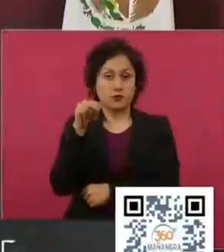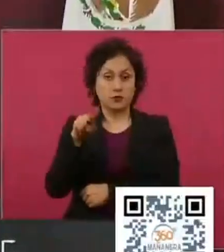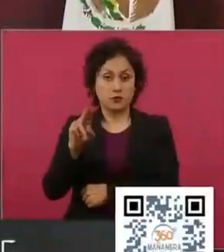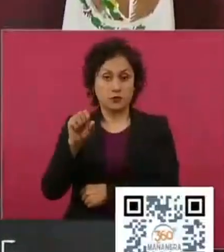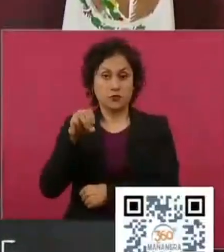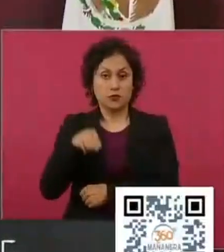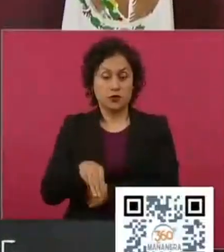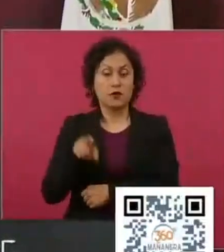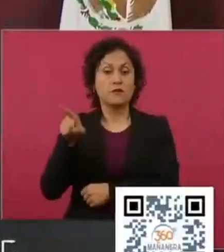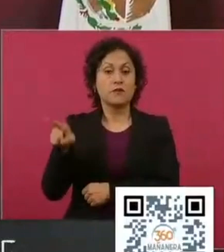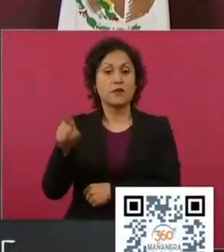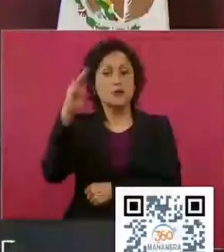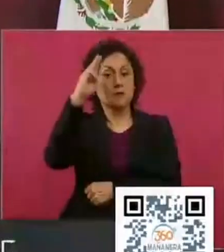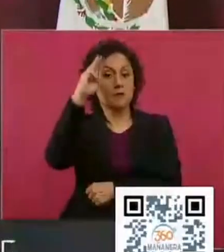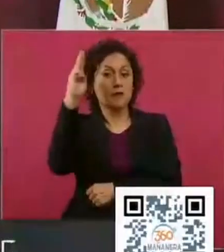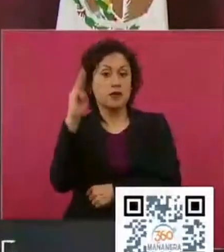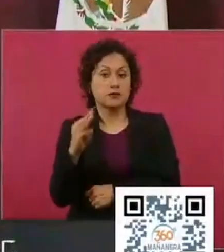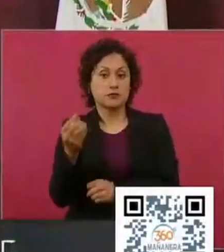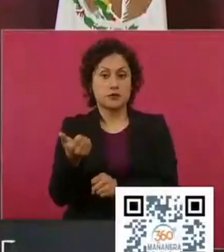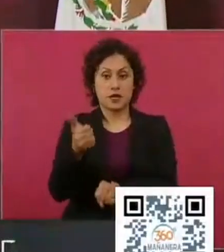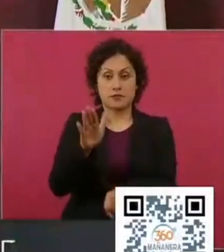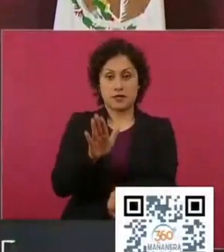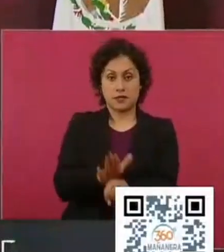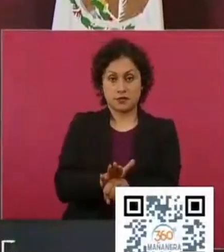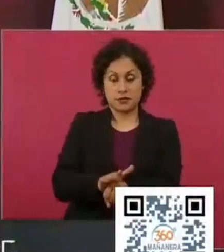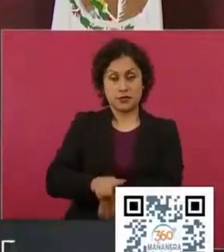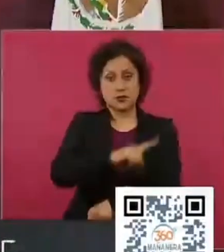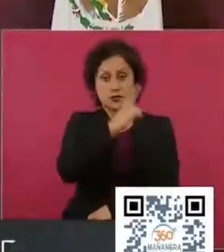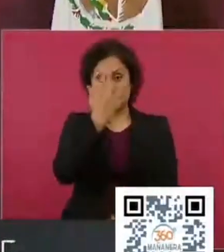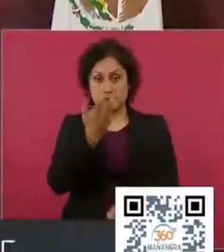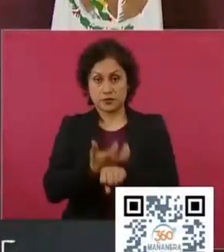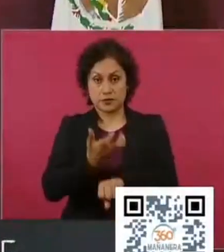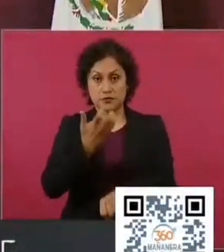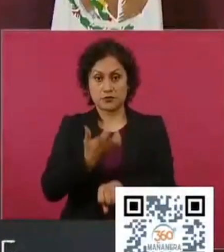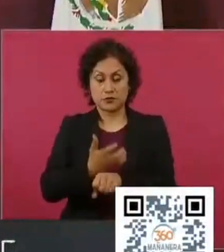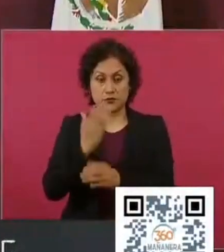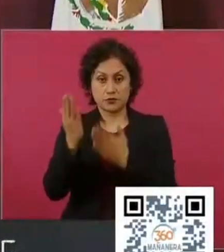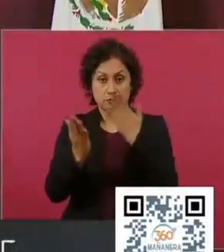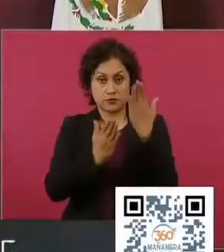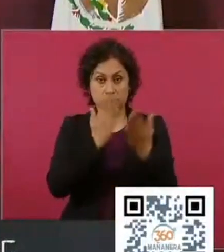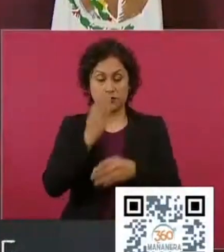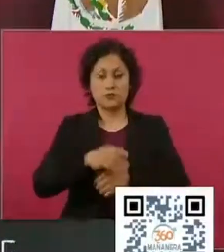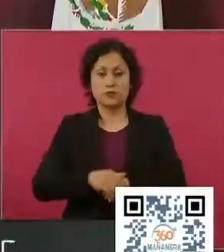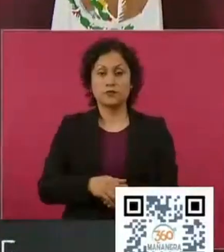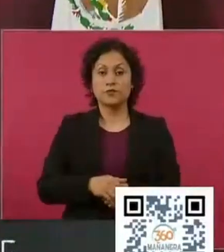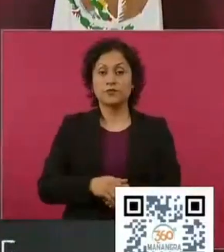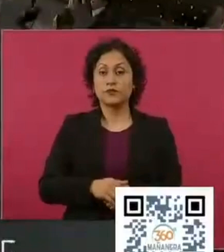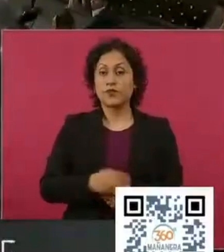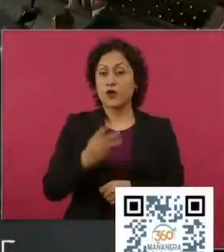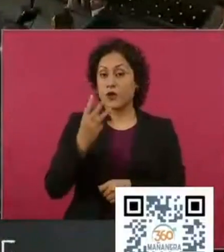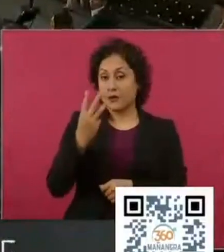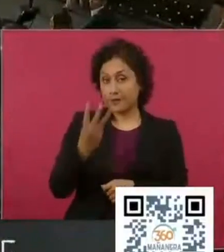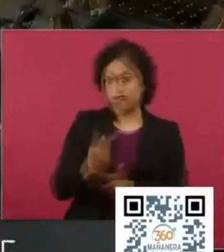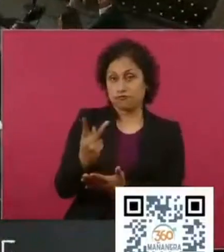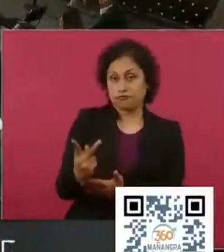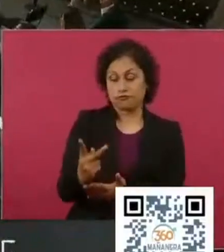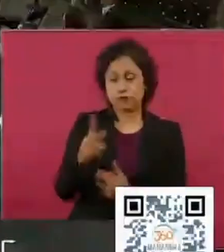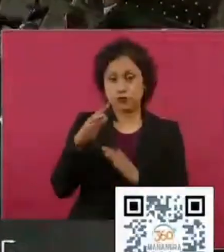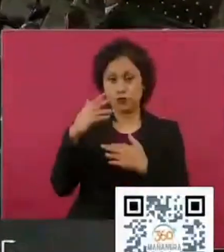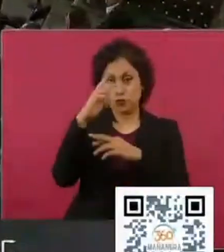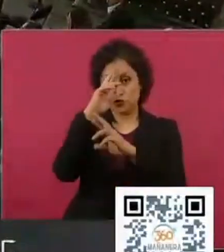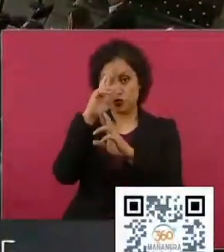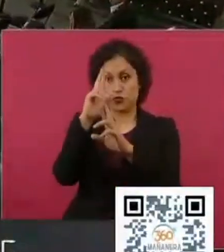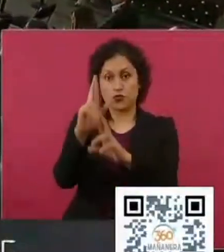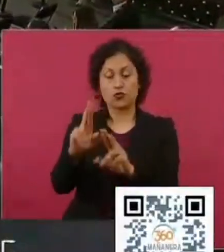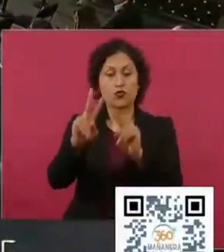en administración pública en Harvard recibió tres doctorados honoris causa en